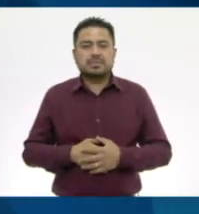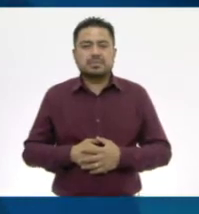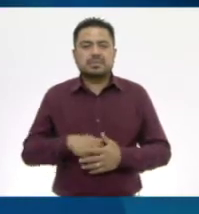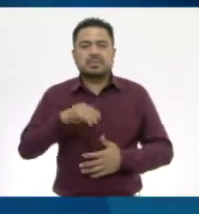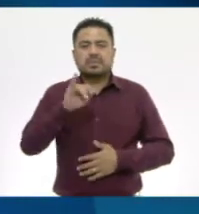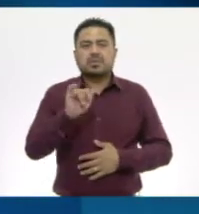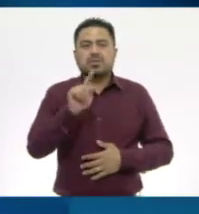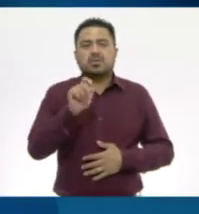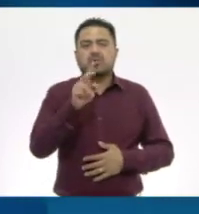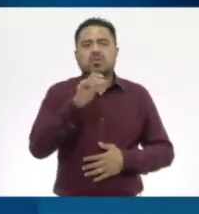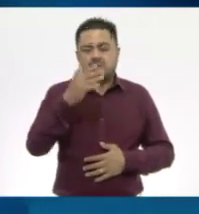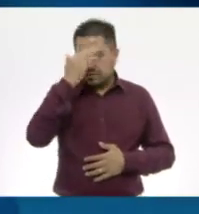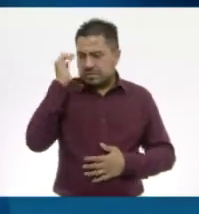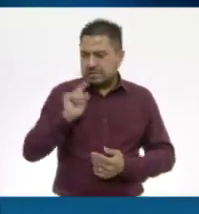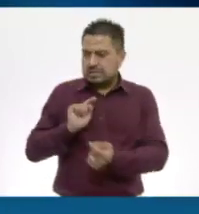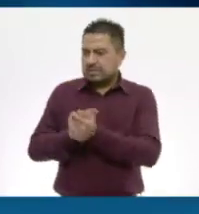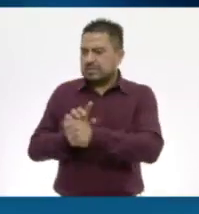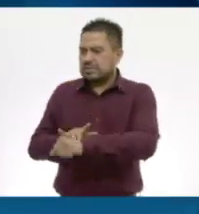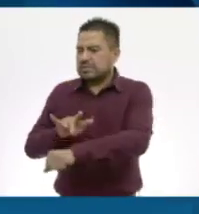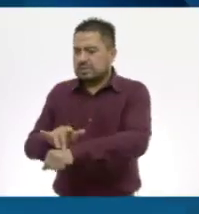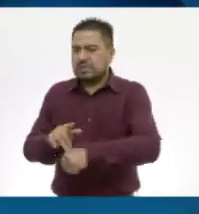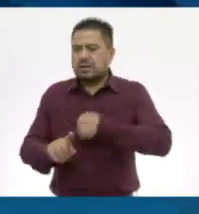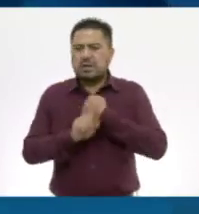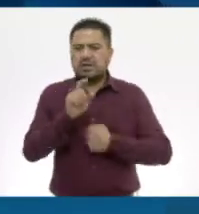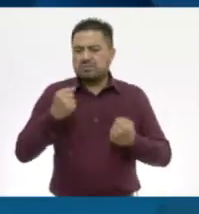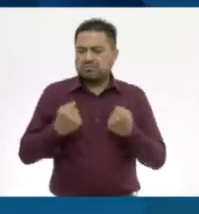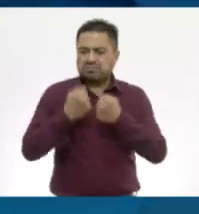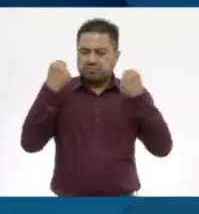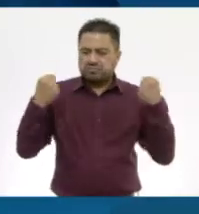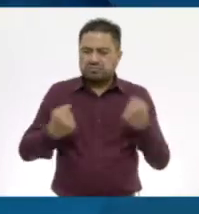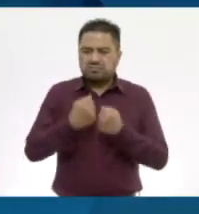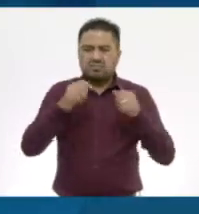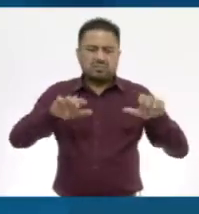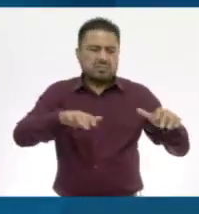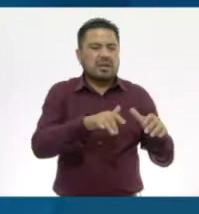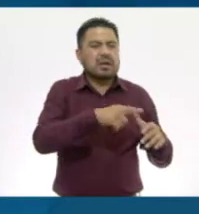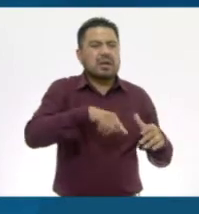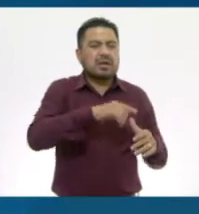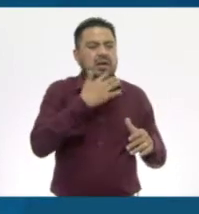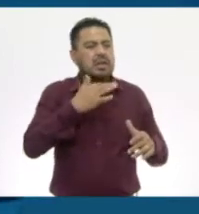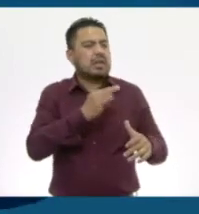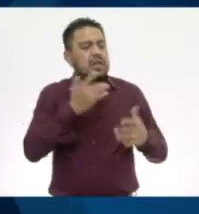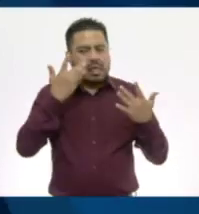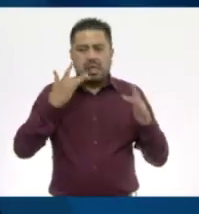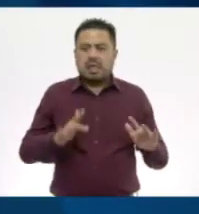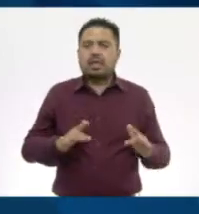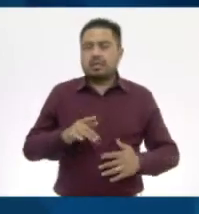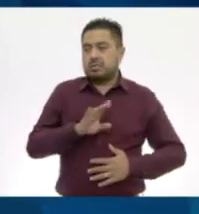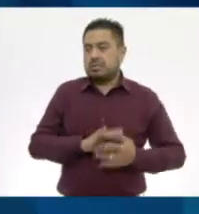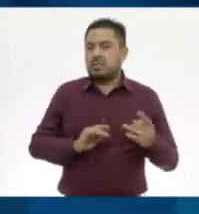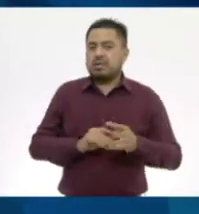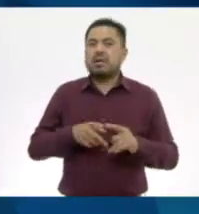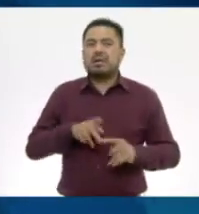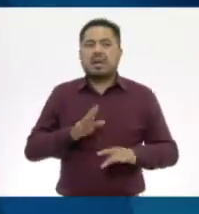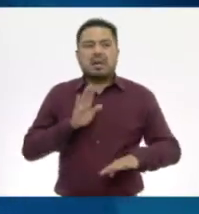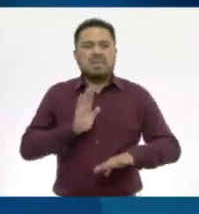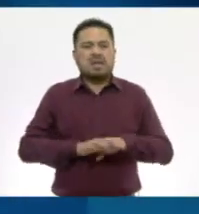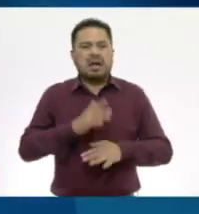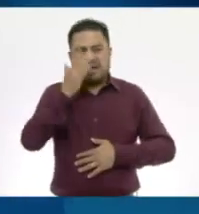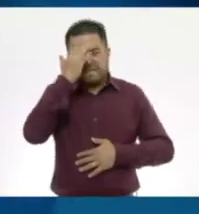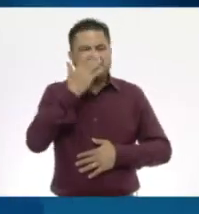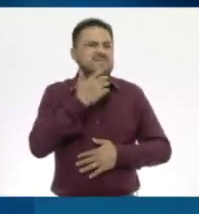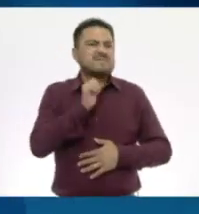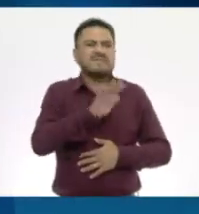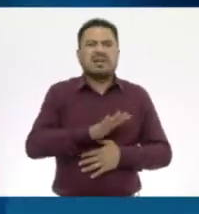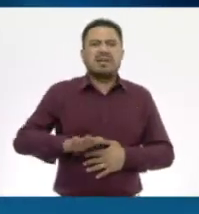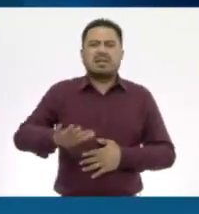Iturbide no supo enfrentar la situación y al chocar con los congresistas amenazó con la renuncia. Pero era tanta su popularidad que